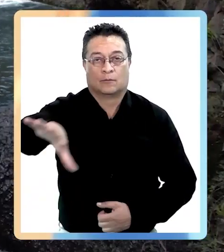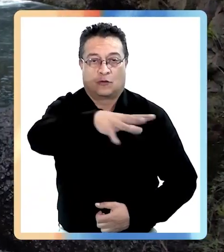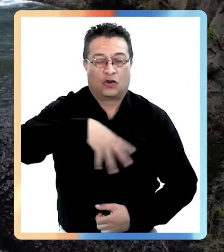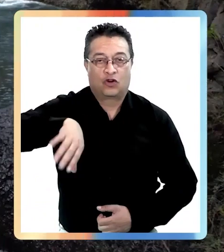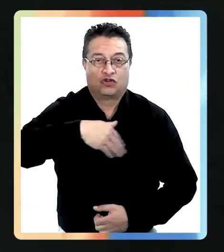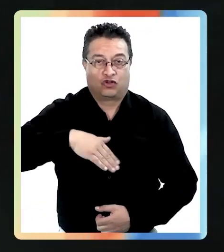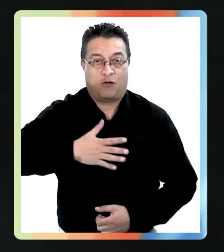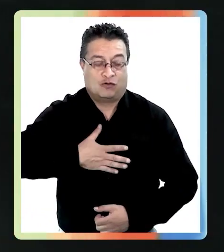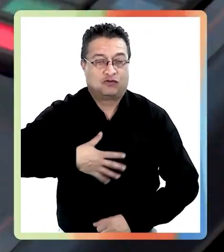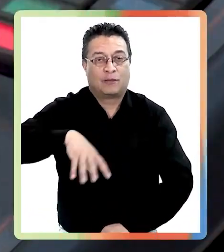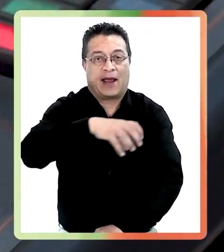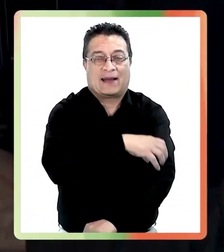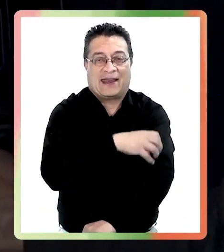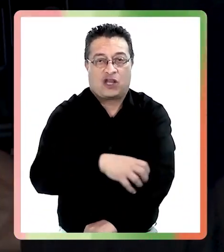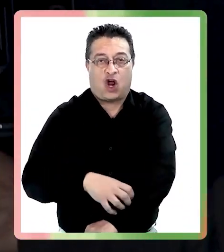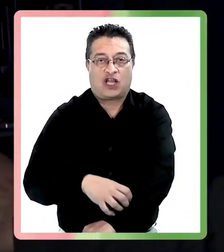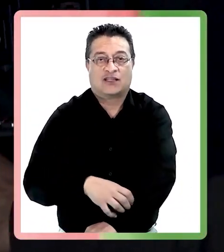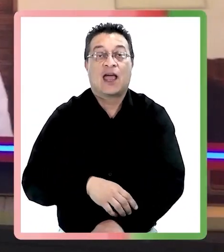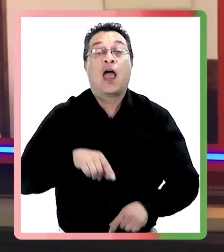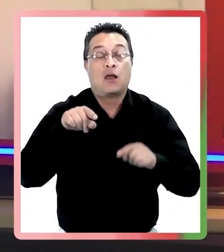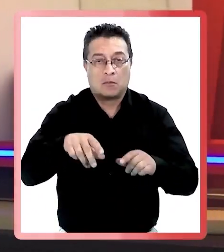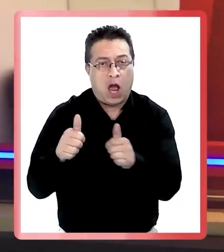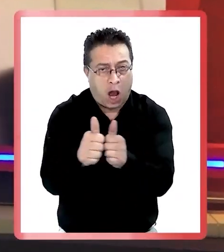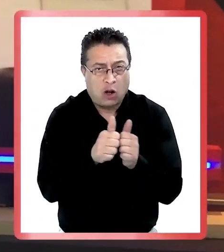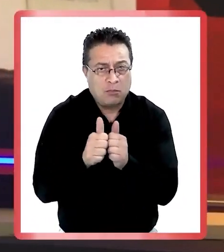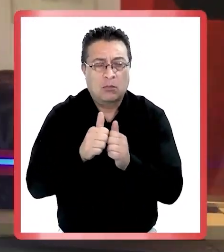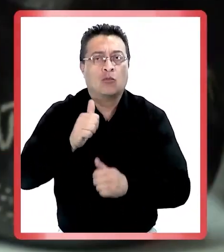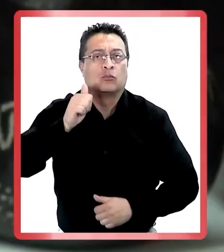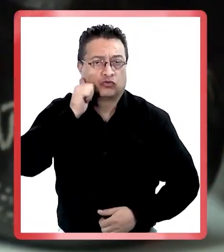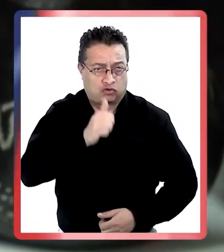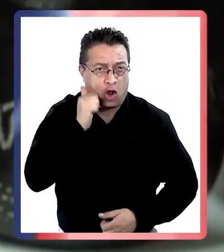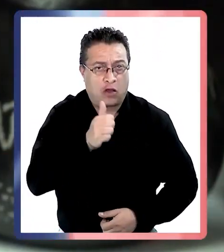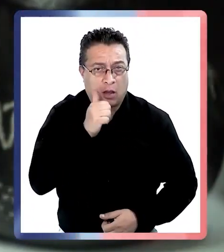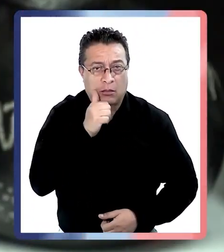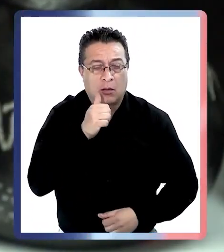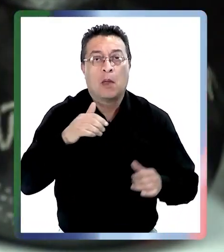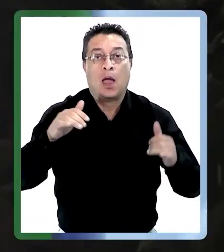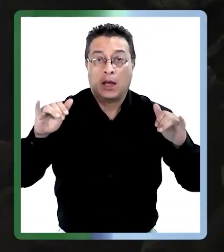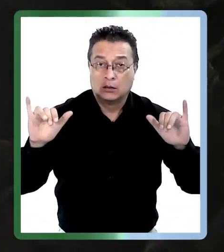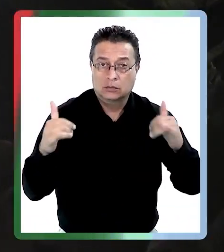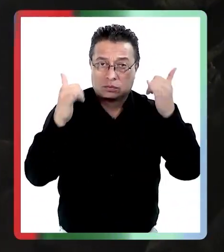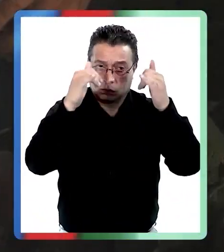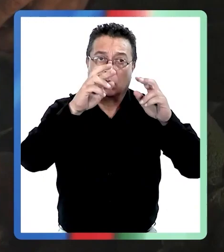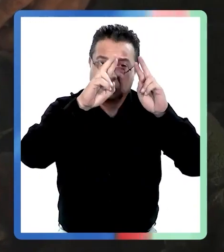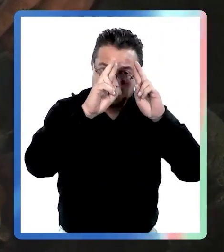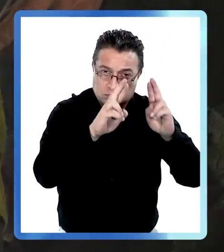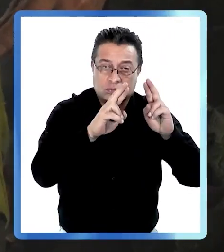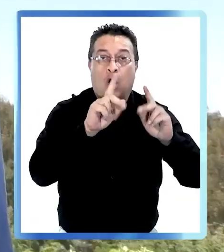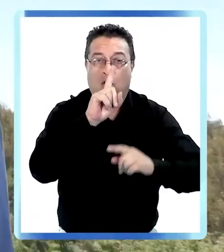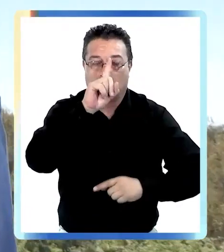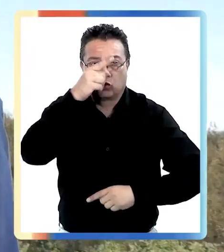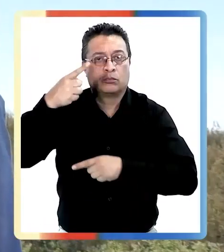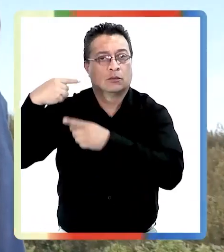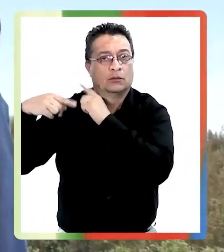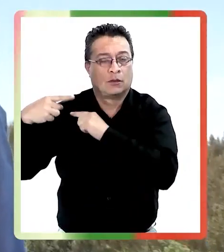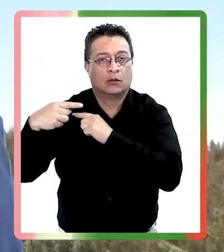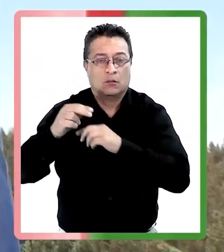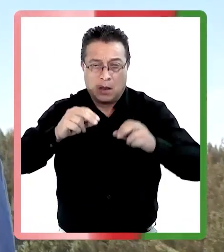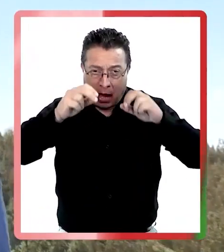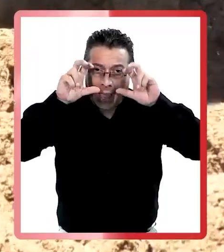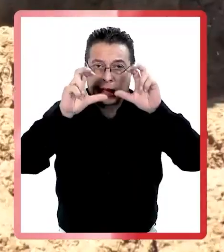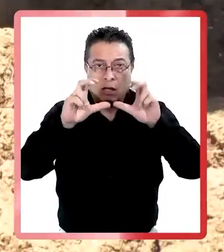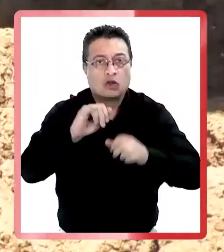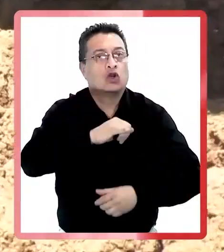somos las regiones porque acompañamos el día a día celebramos las tradiciones siempre